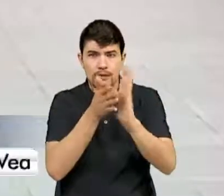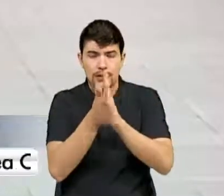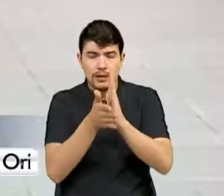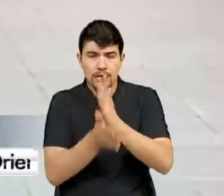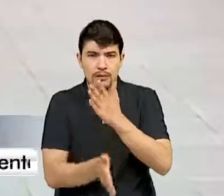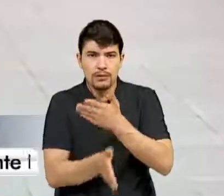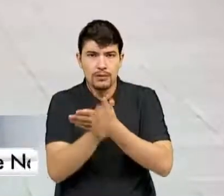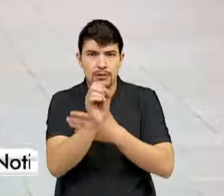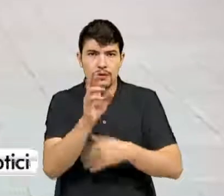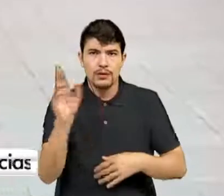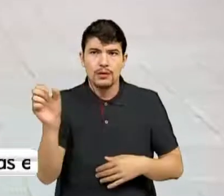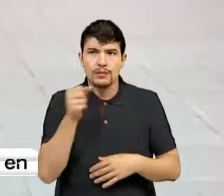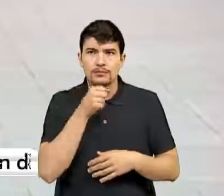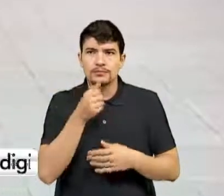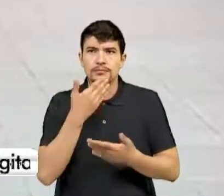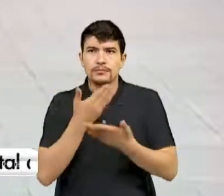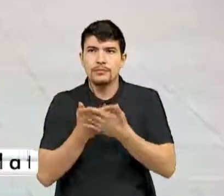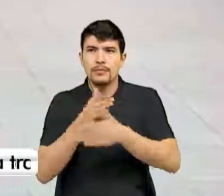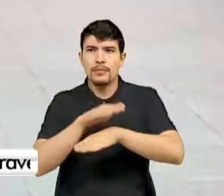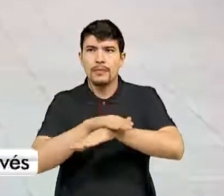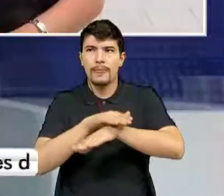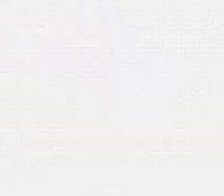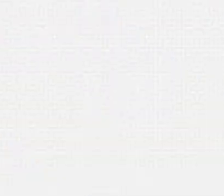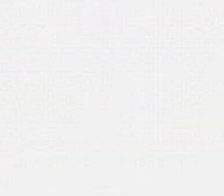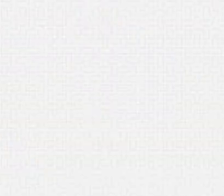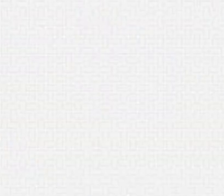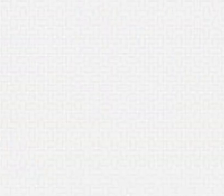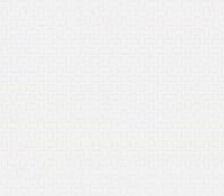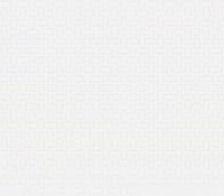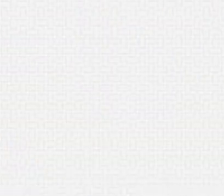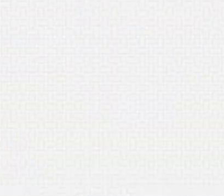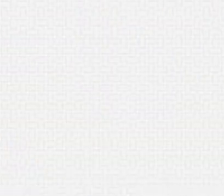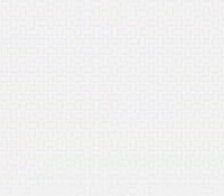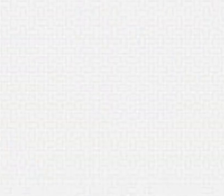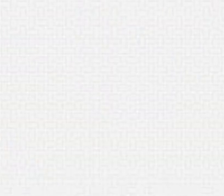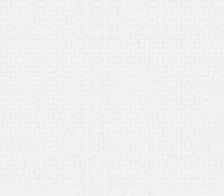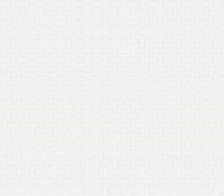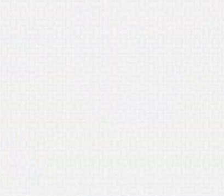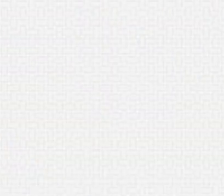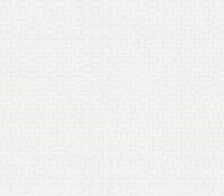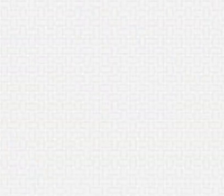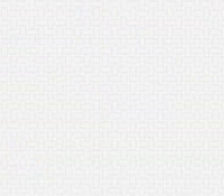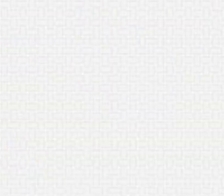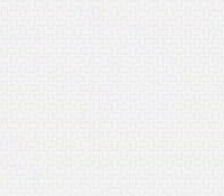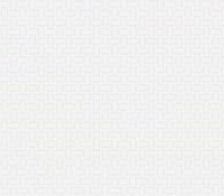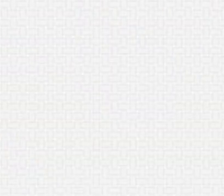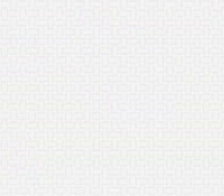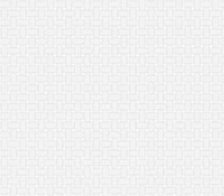cámara de John Higuera, les informó Pilar Velázquez para Oriente Noticias. Canaltro.com